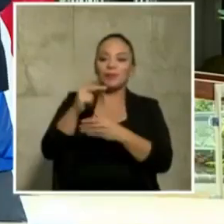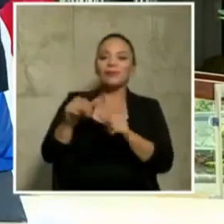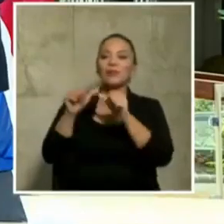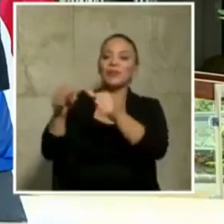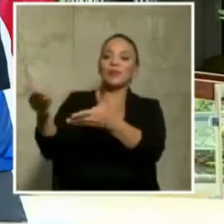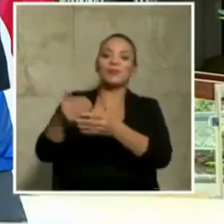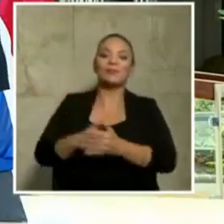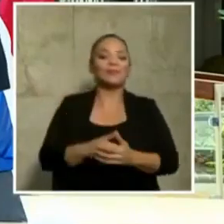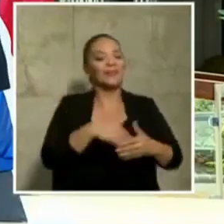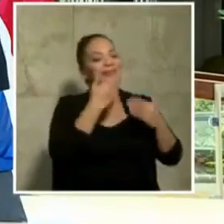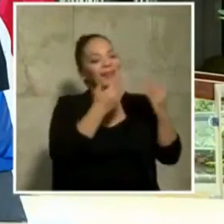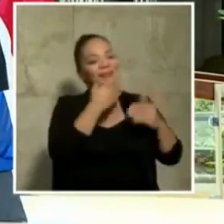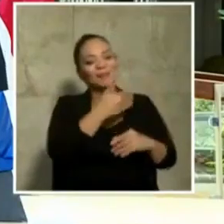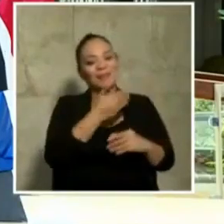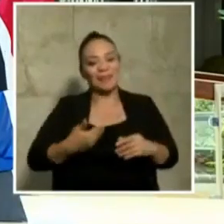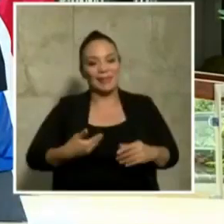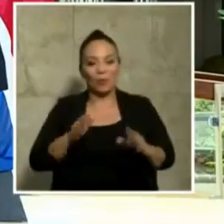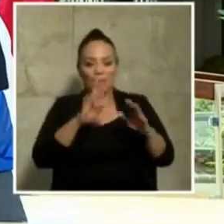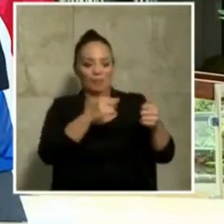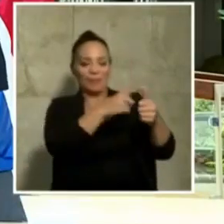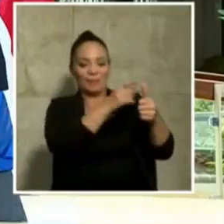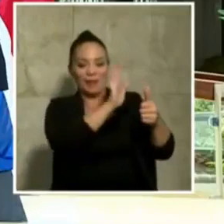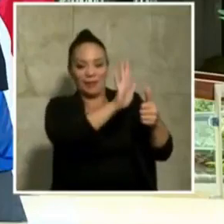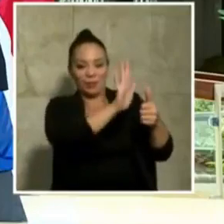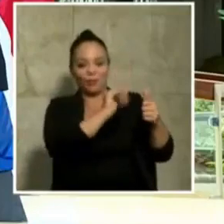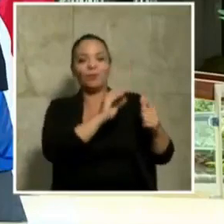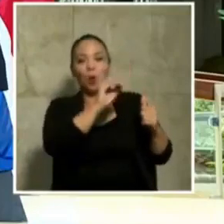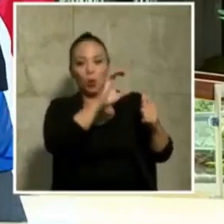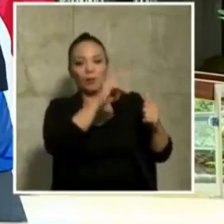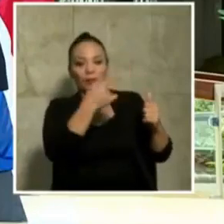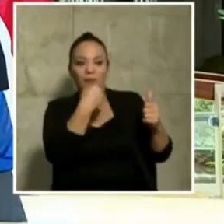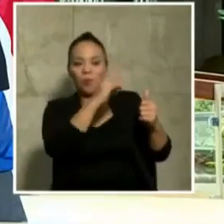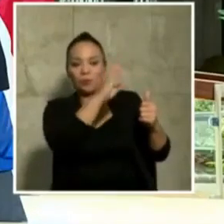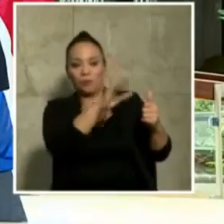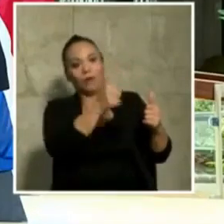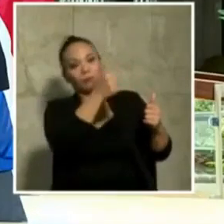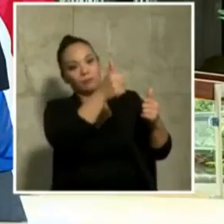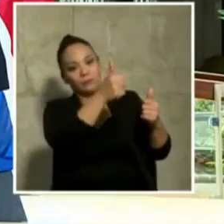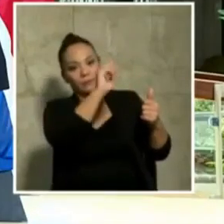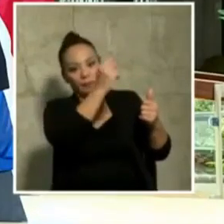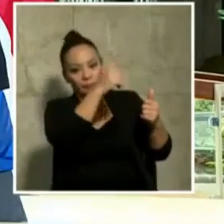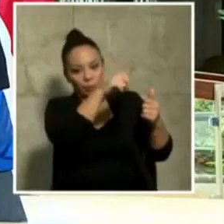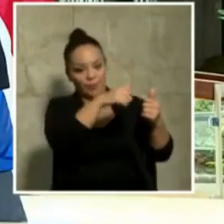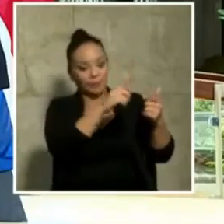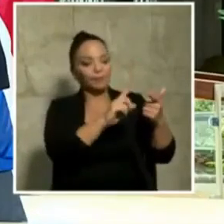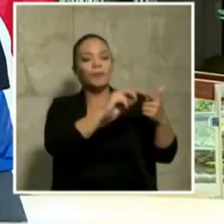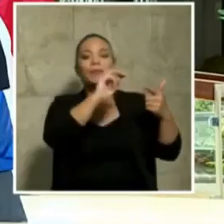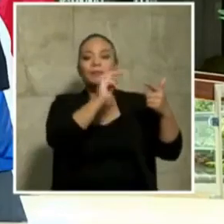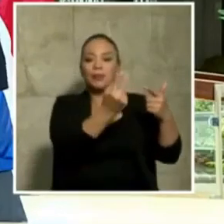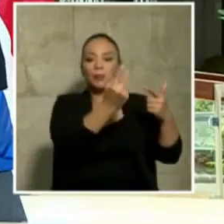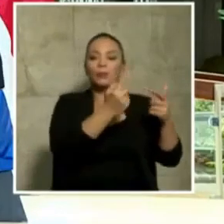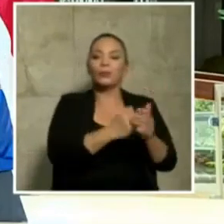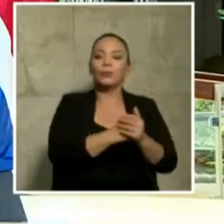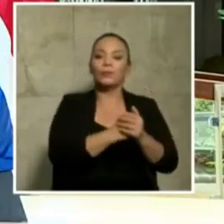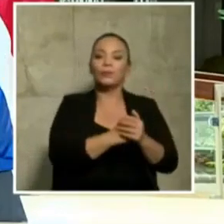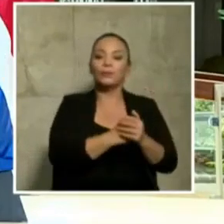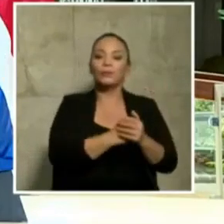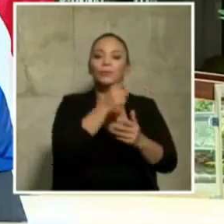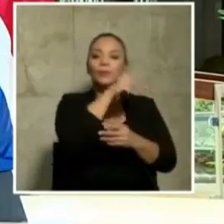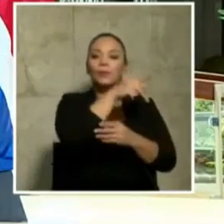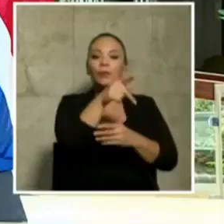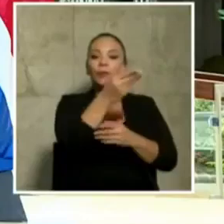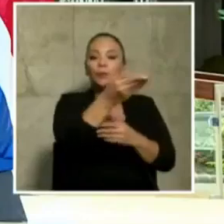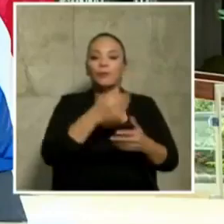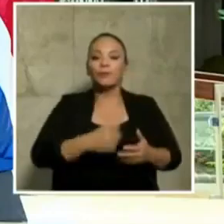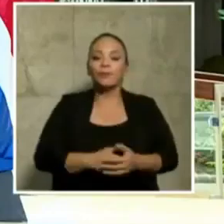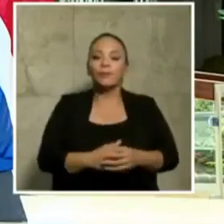Gracias, presidente. Esa era la primera, esa distinción que nos hace la OCDE. La segunda, me apoyo en la segunda lámina